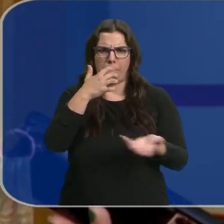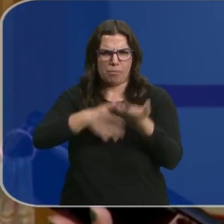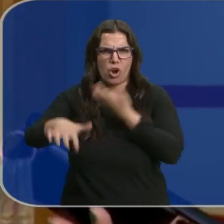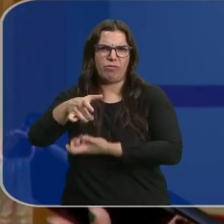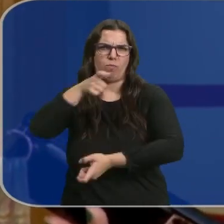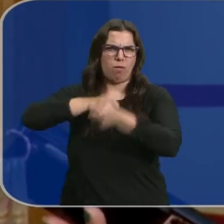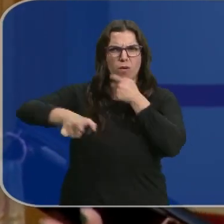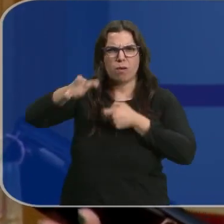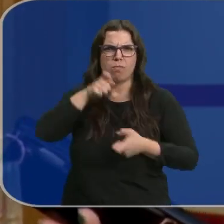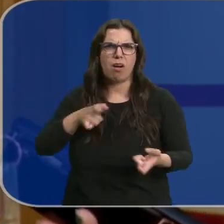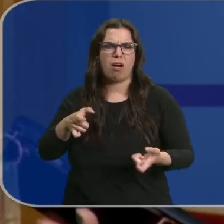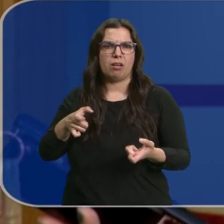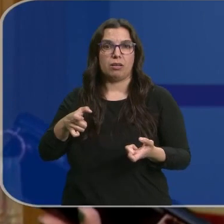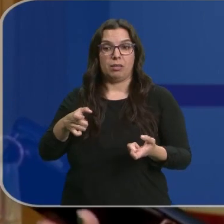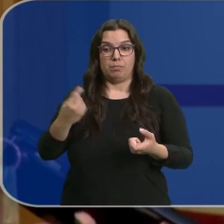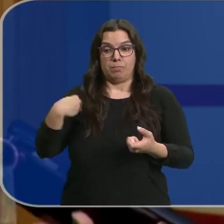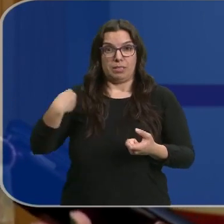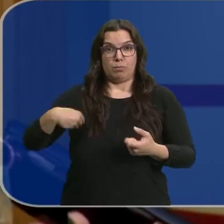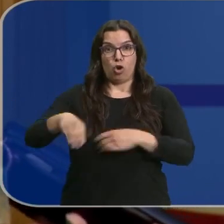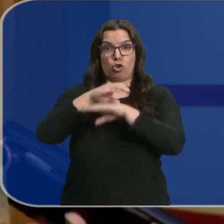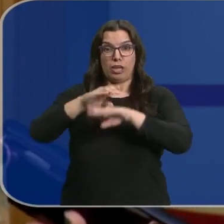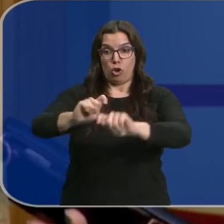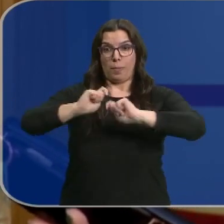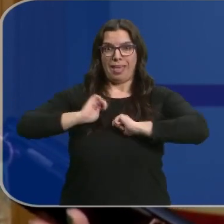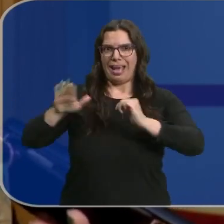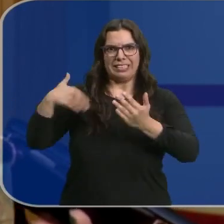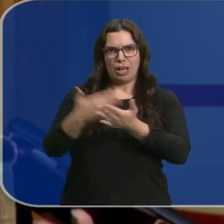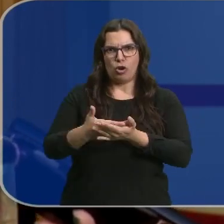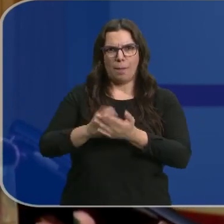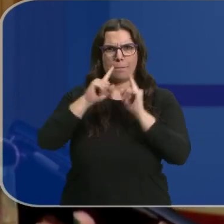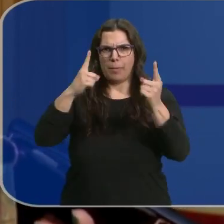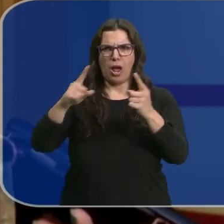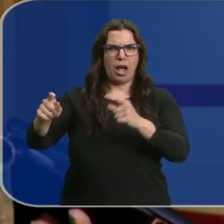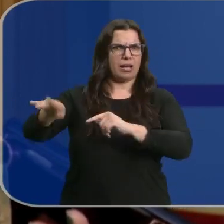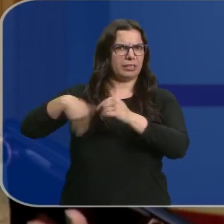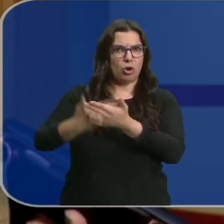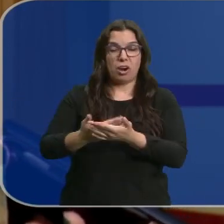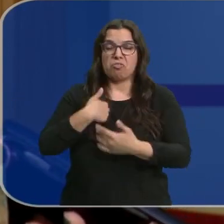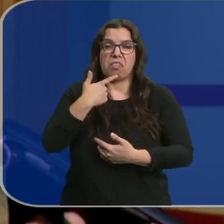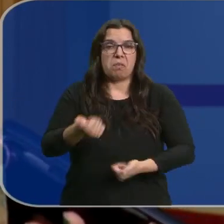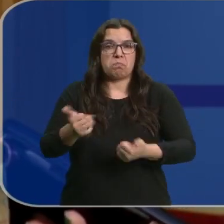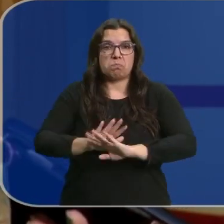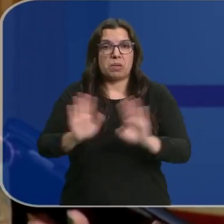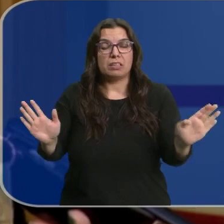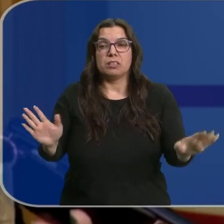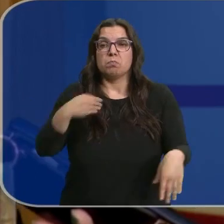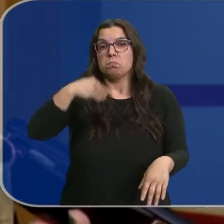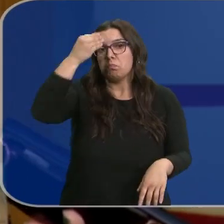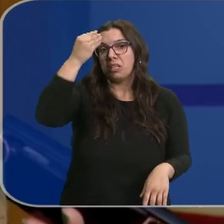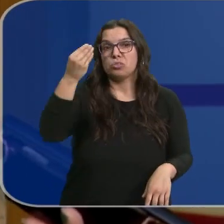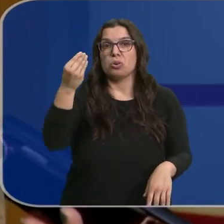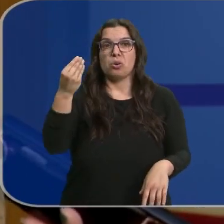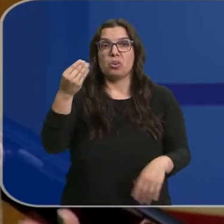violentamente, verbalmente, violentamente atacado desde el primer día en el que fui nombrado y poco más tengo que decir. Creo que